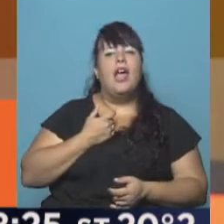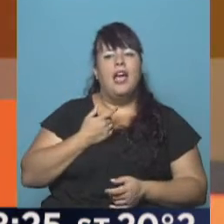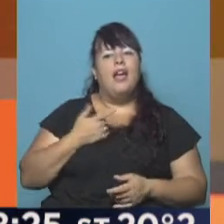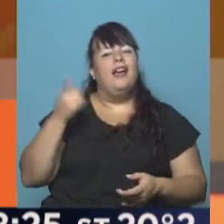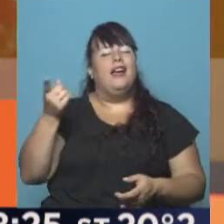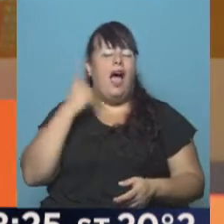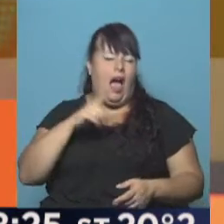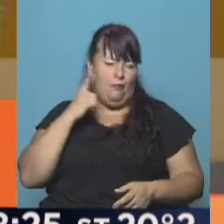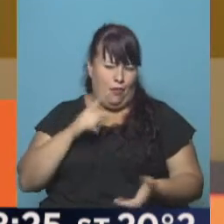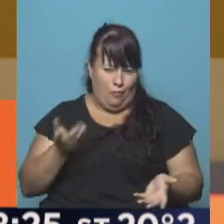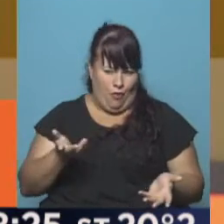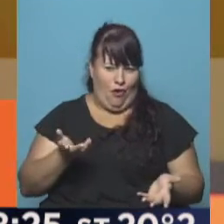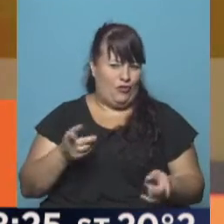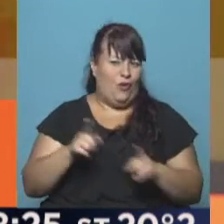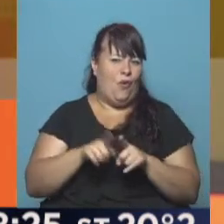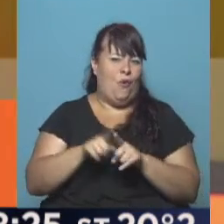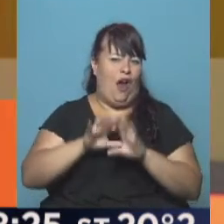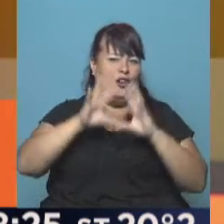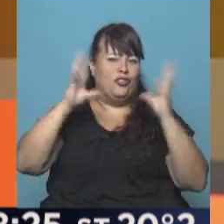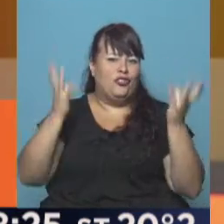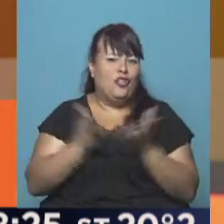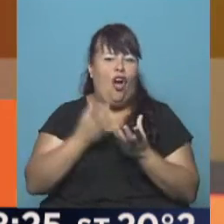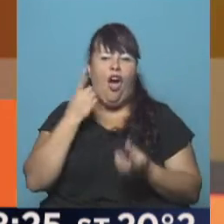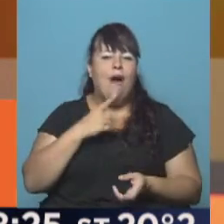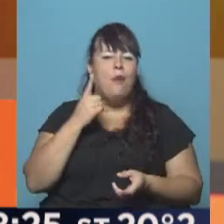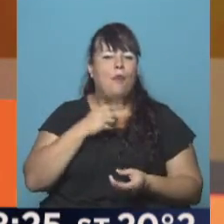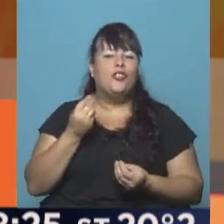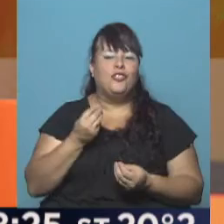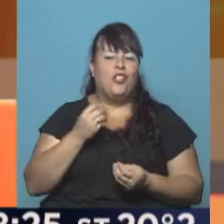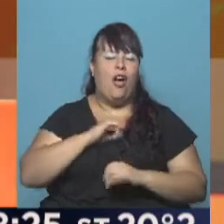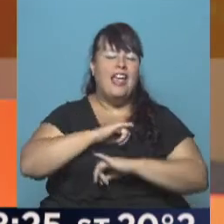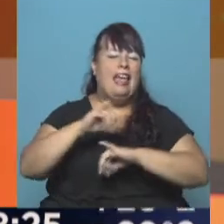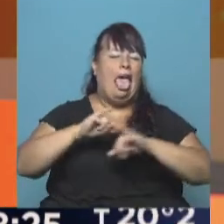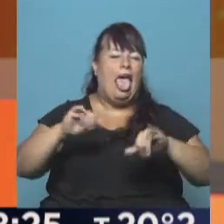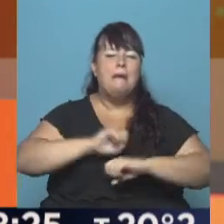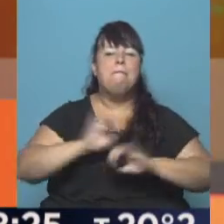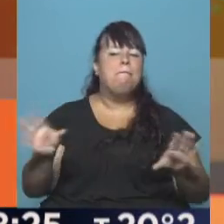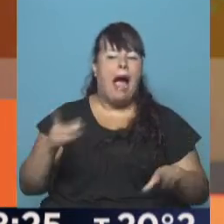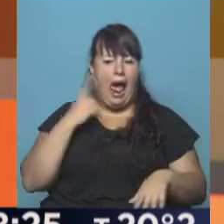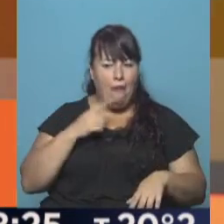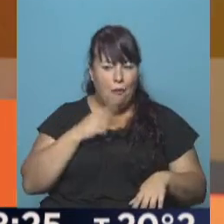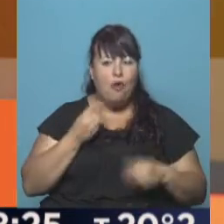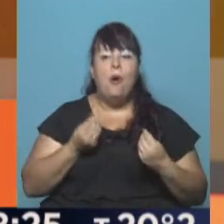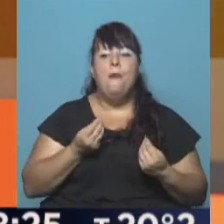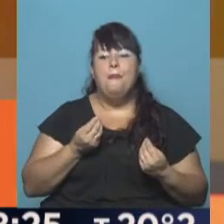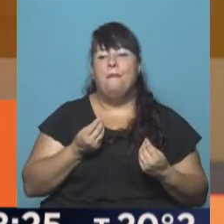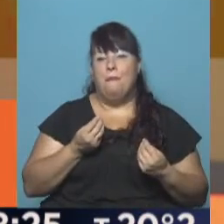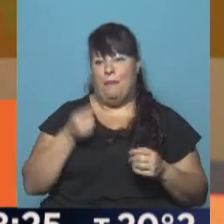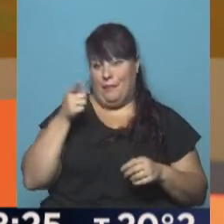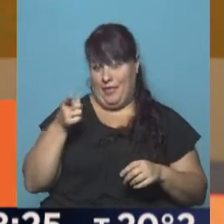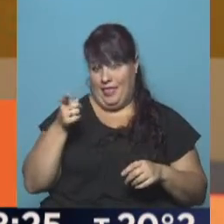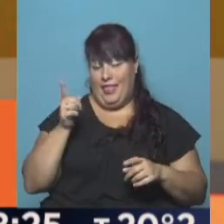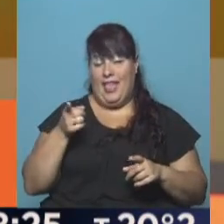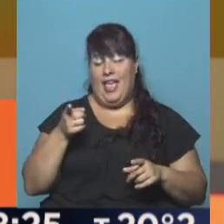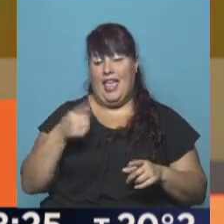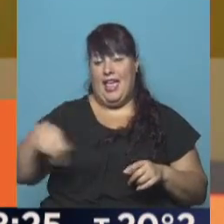intencionalidad como toda la intención de informar o sea por parte de